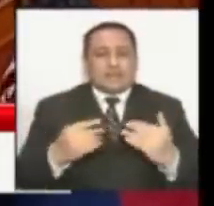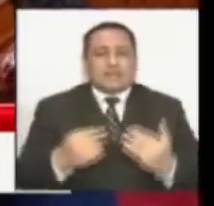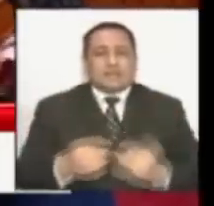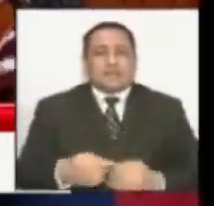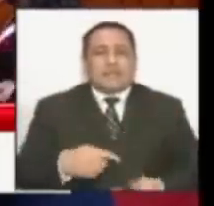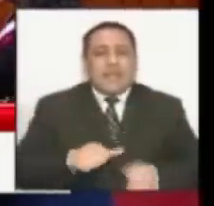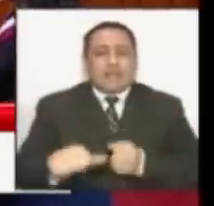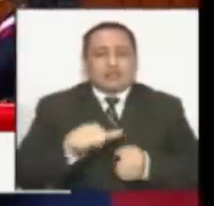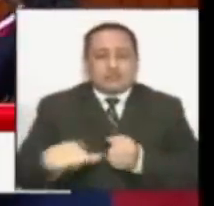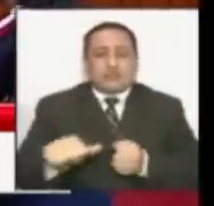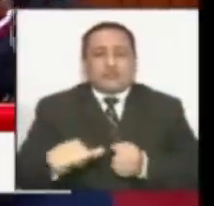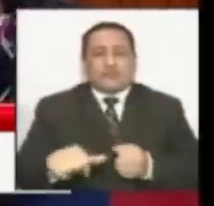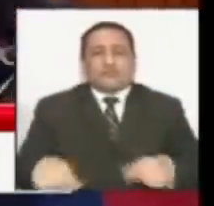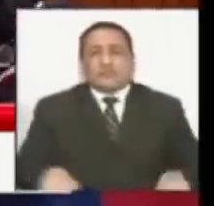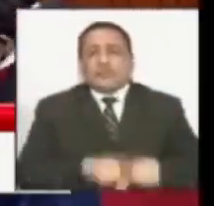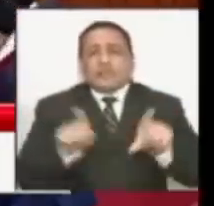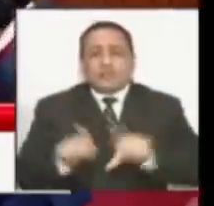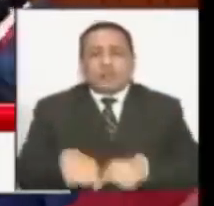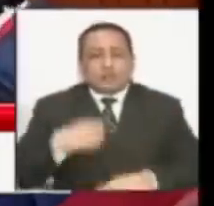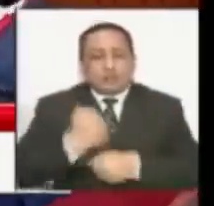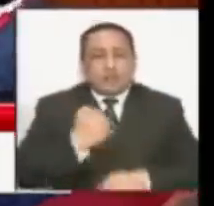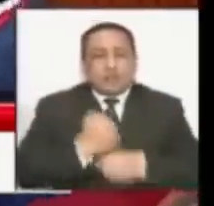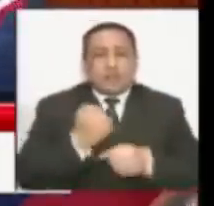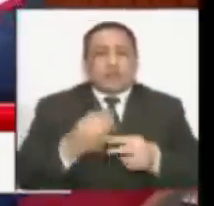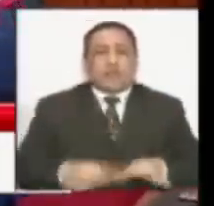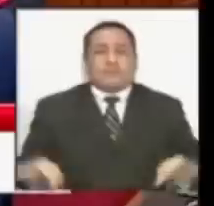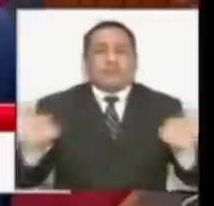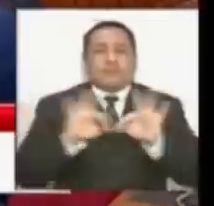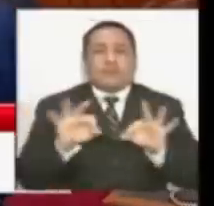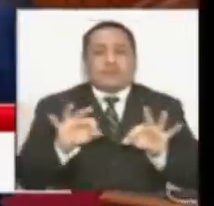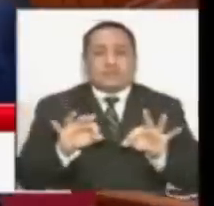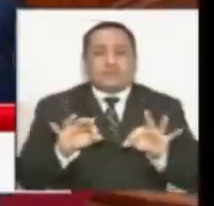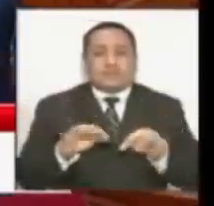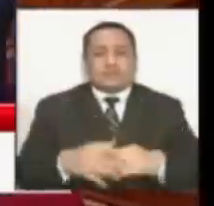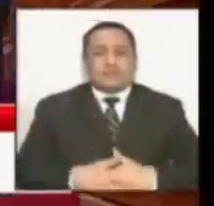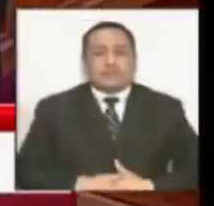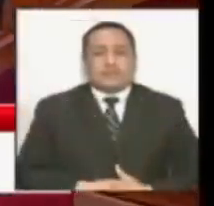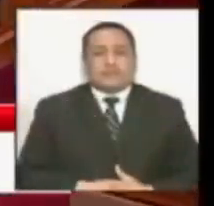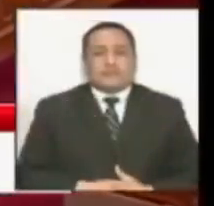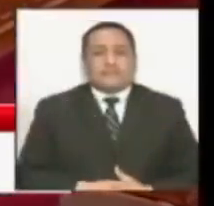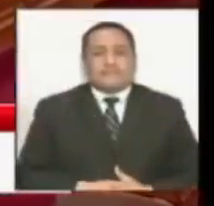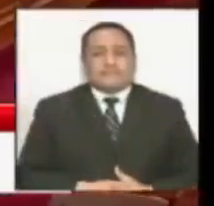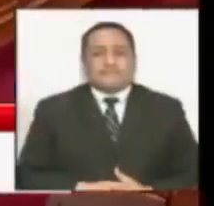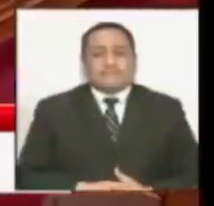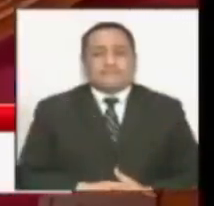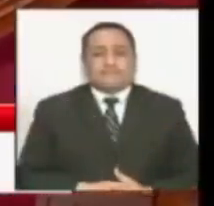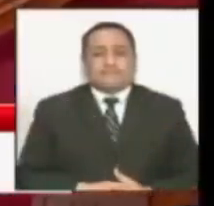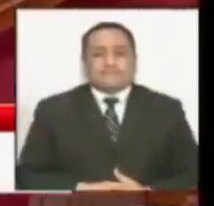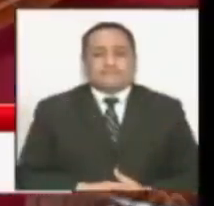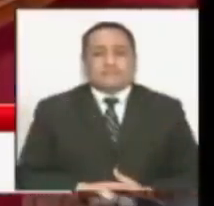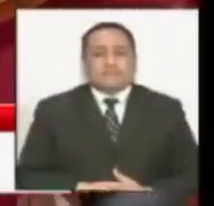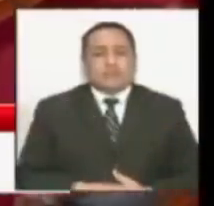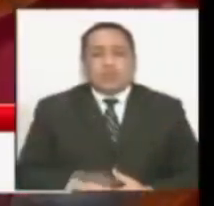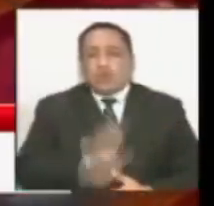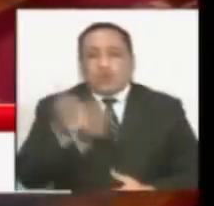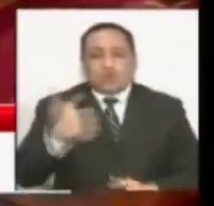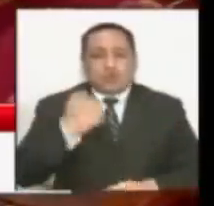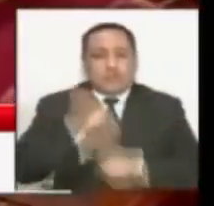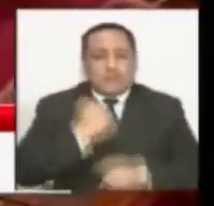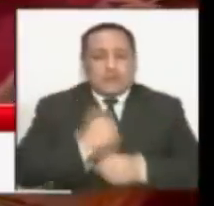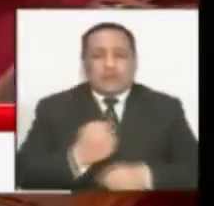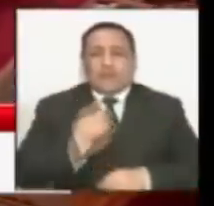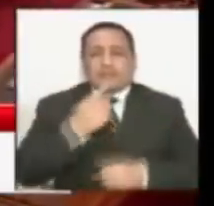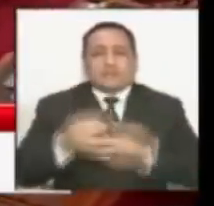saben ustedes, hay dos vacunas que son bastante prometedoras y han sido comprobadas que son una más